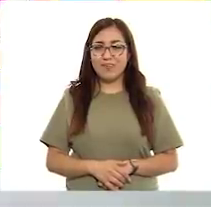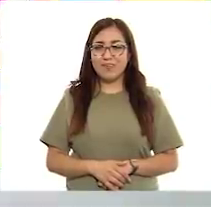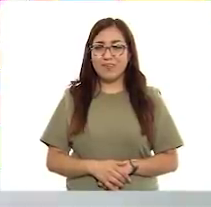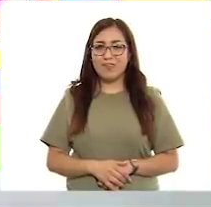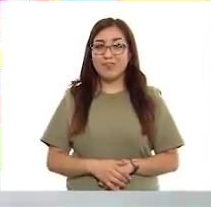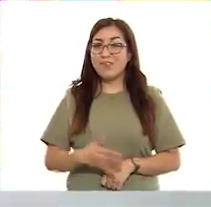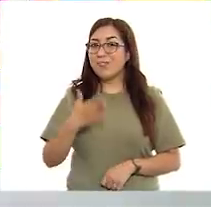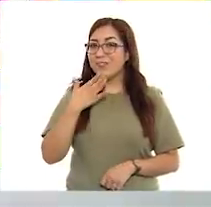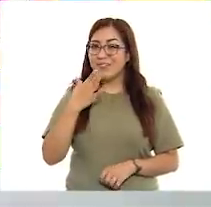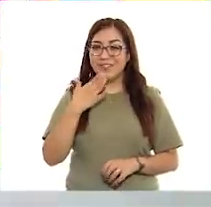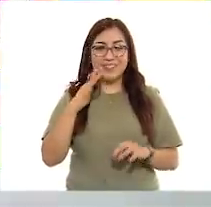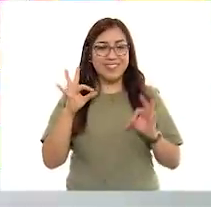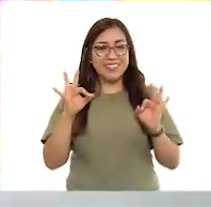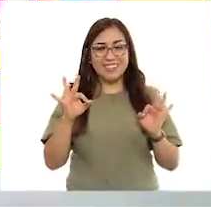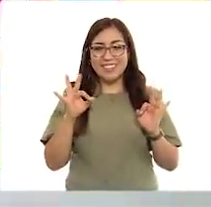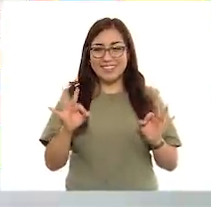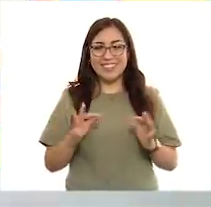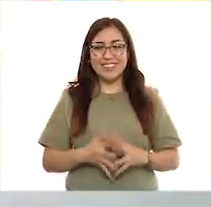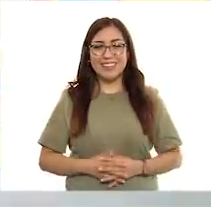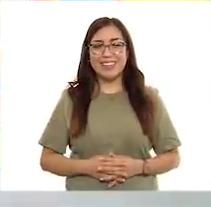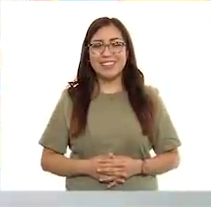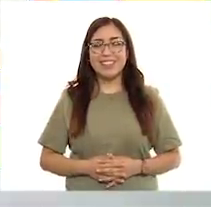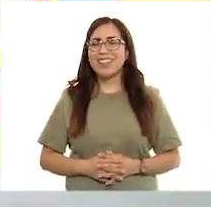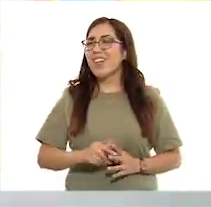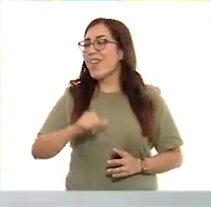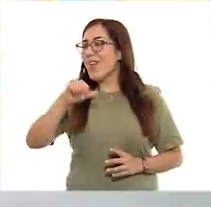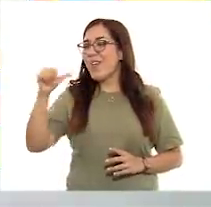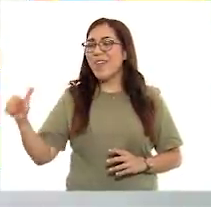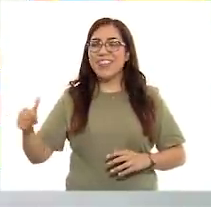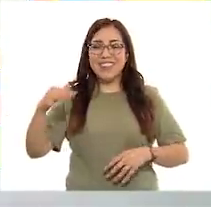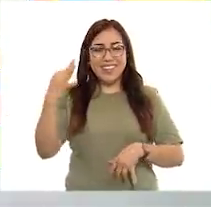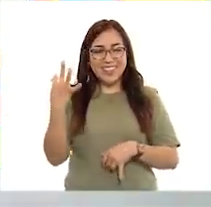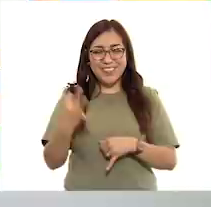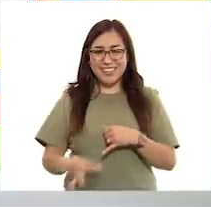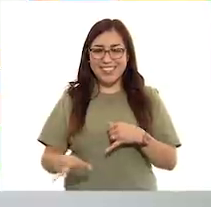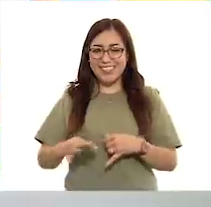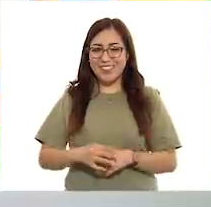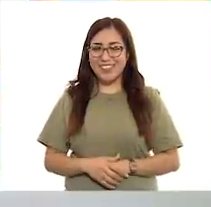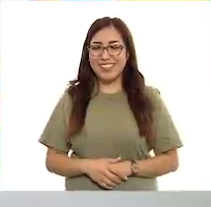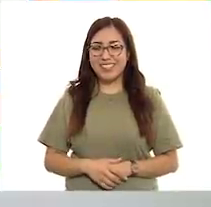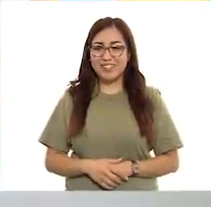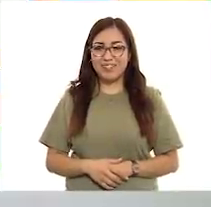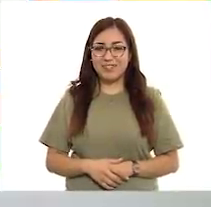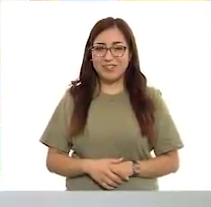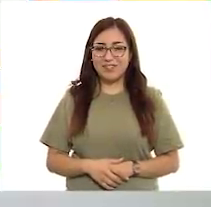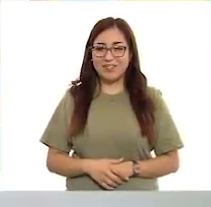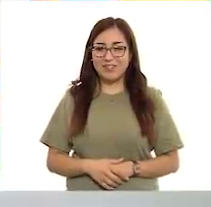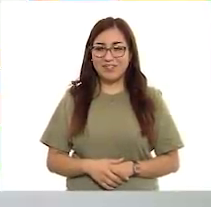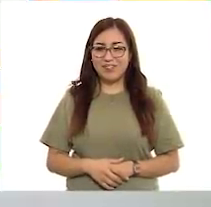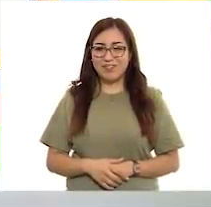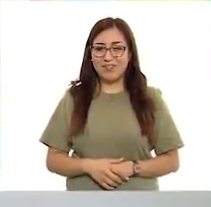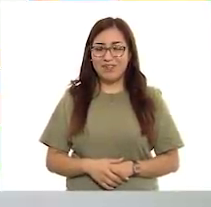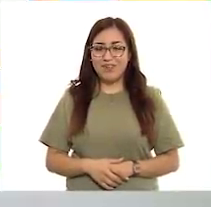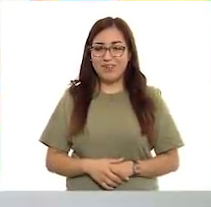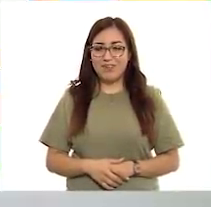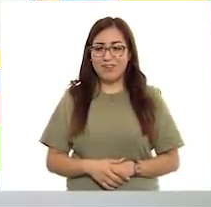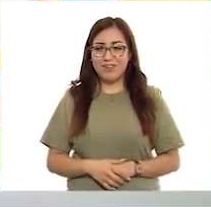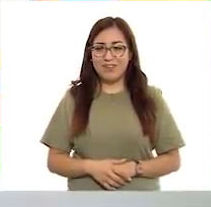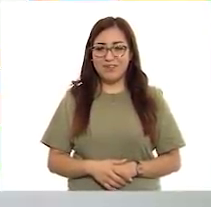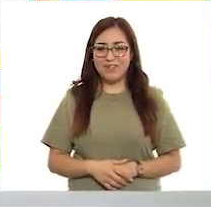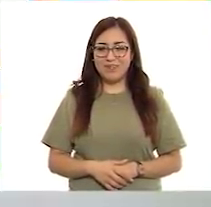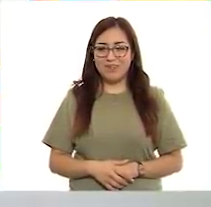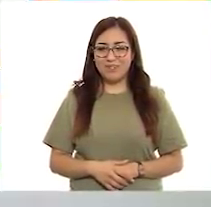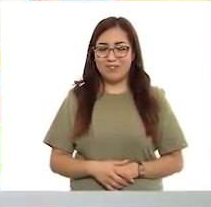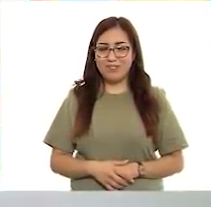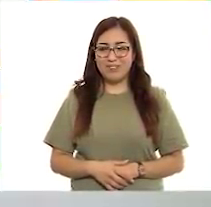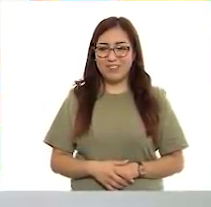¡Muy bien! ¡Una más! La siguiente y la última. ¡Sí!